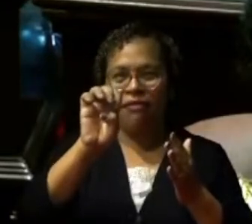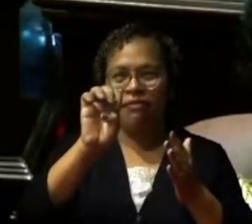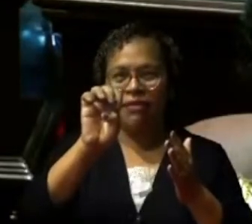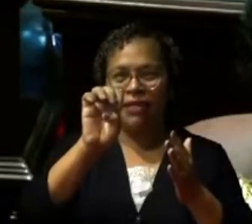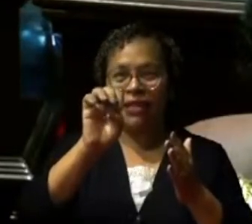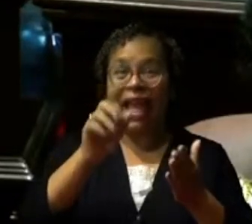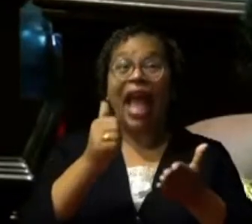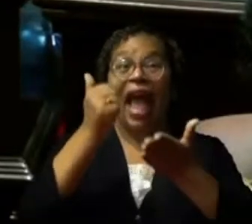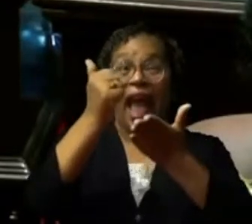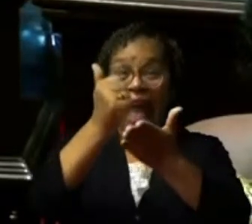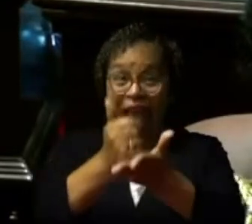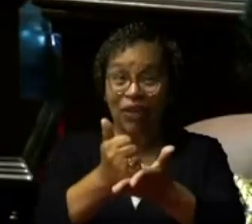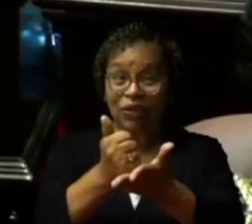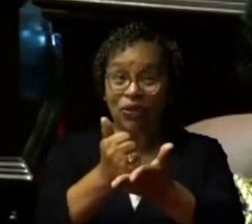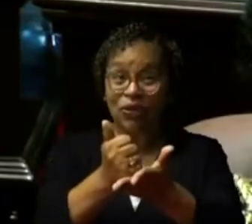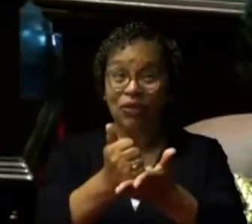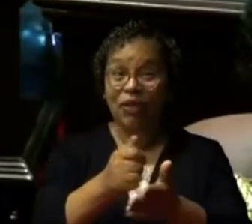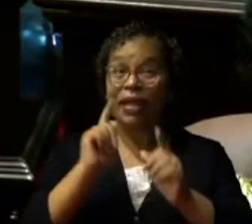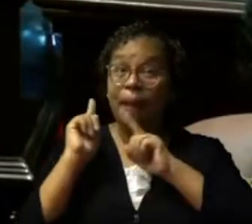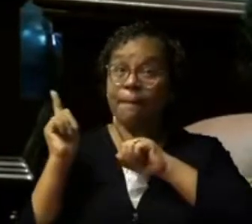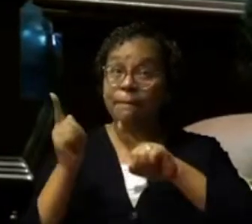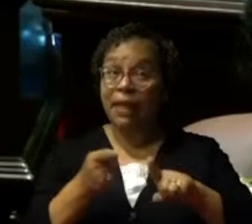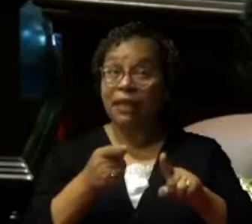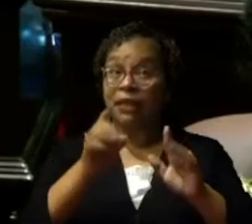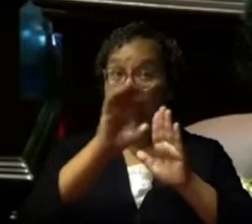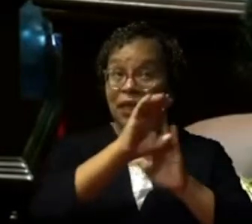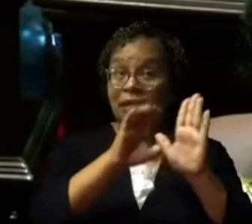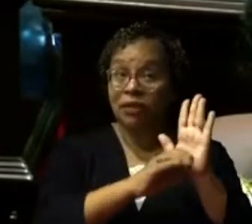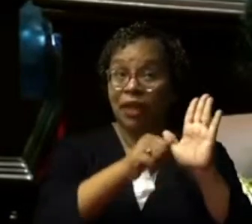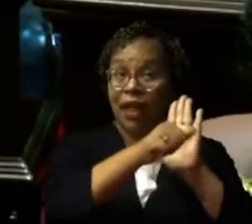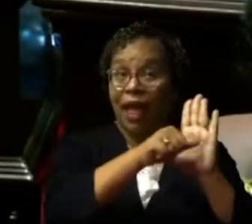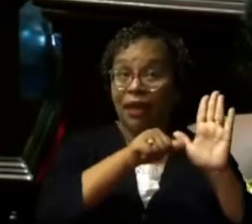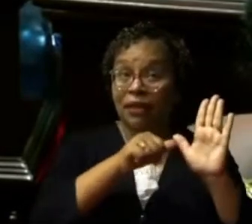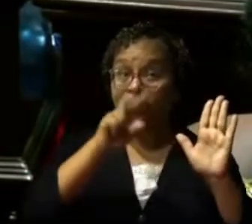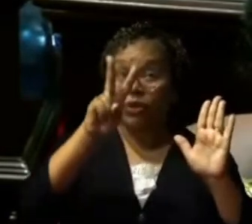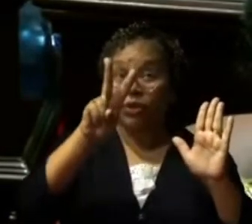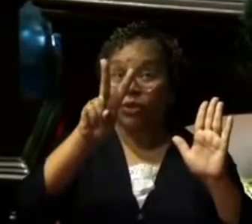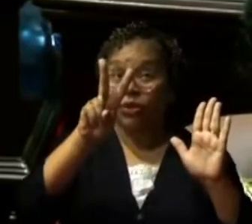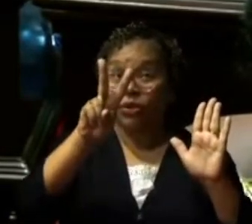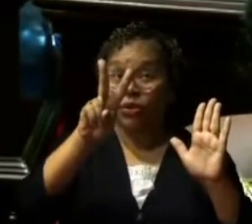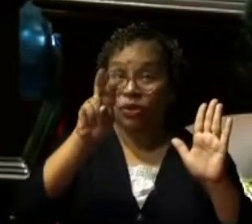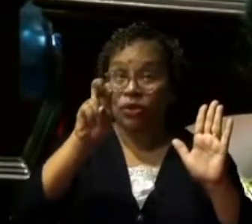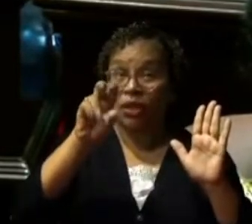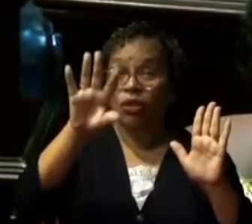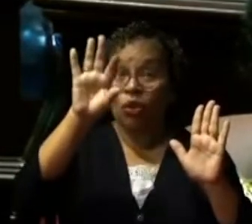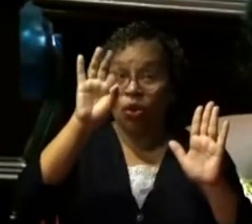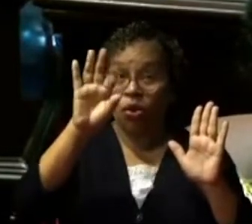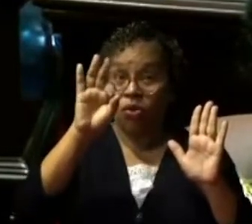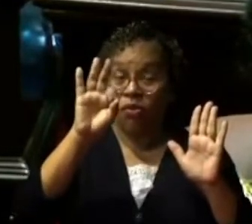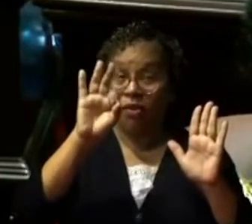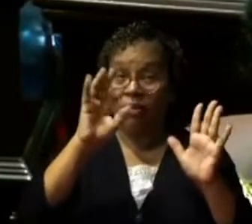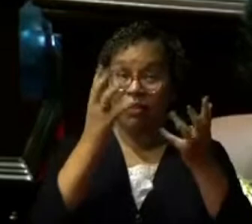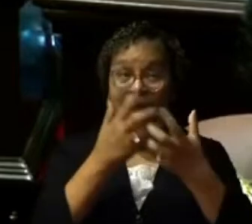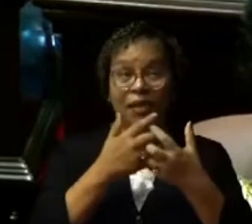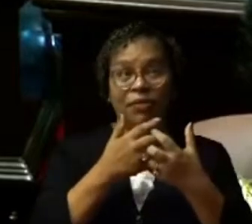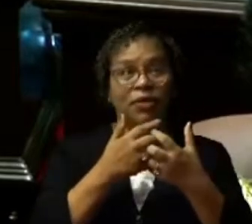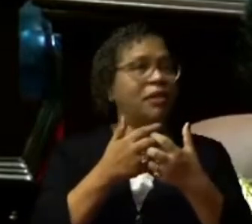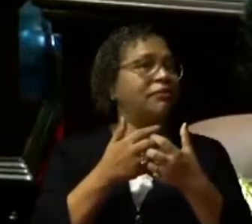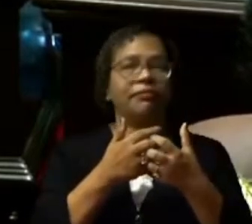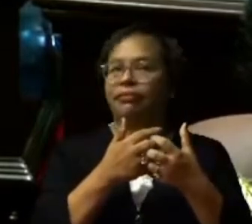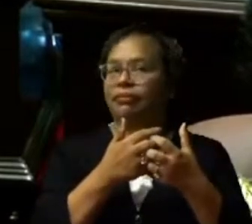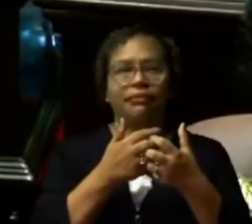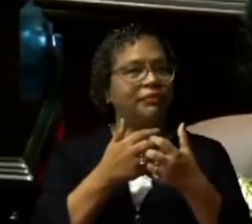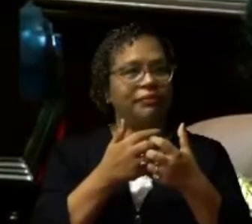garantizó ese mandato constitucional del artículo 209, párrafo 2. Prácticamente en la mitad de las circunscripciones del